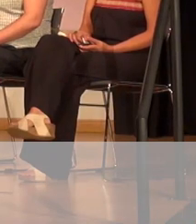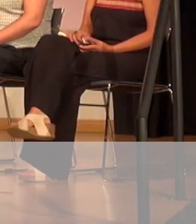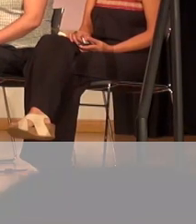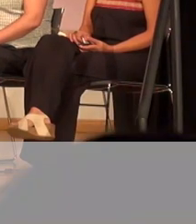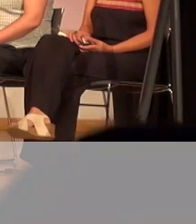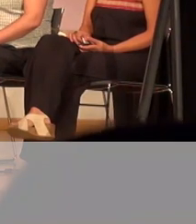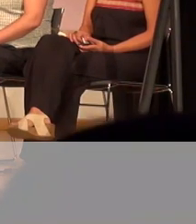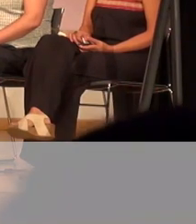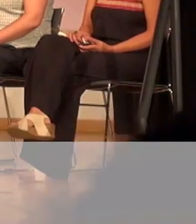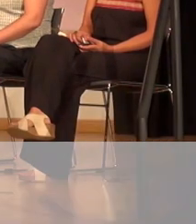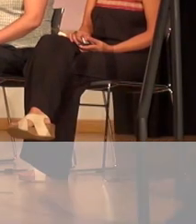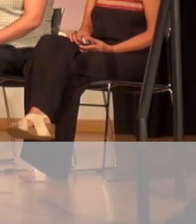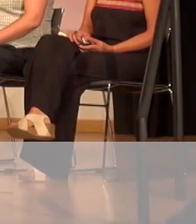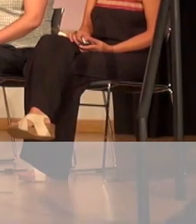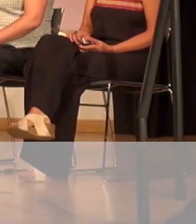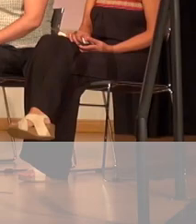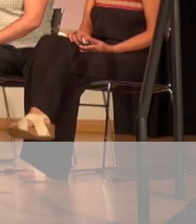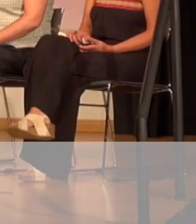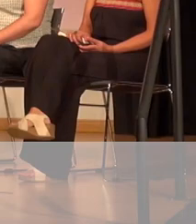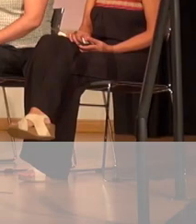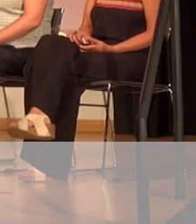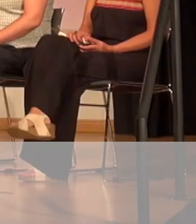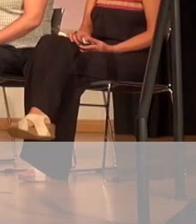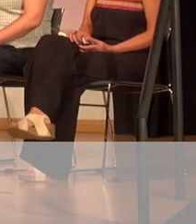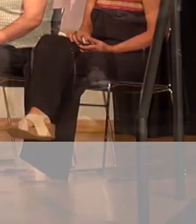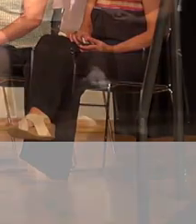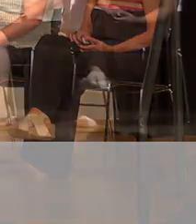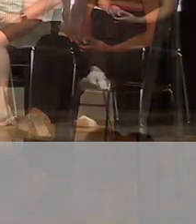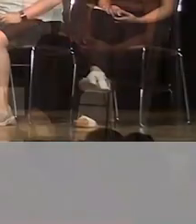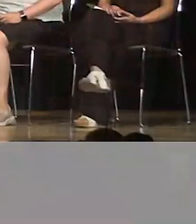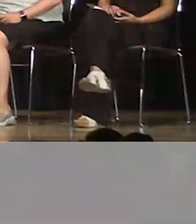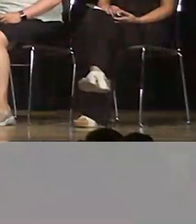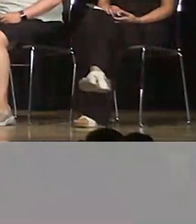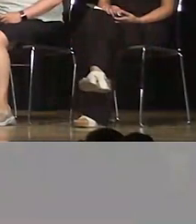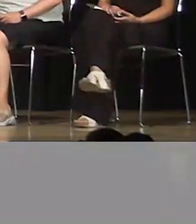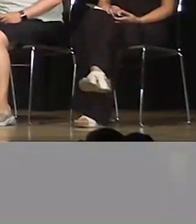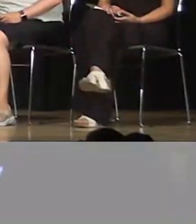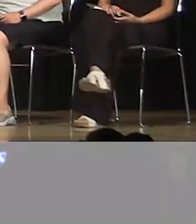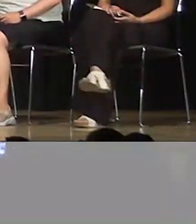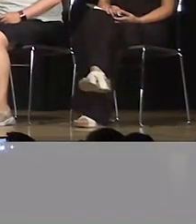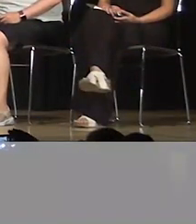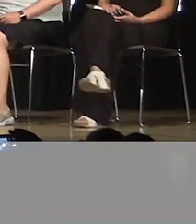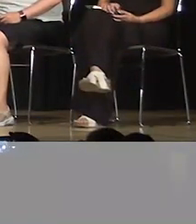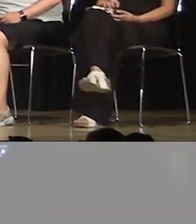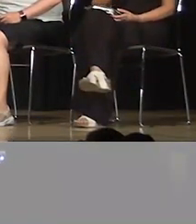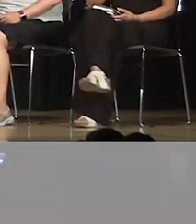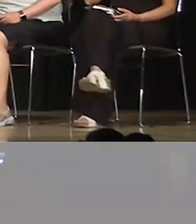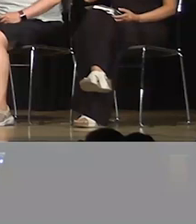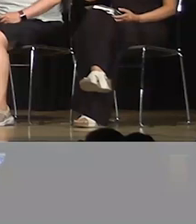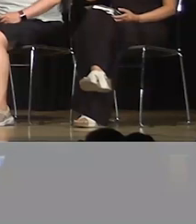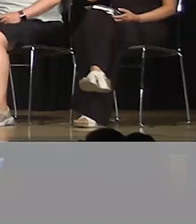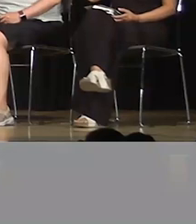supuesto. Aquí a mi lado tengo a Fernando Delgado, director de producción del Centro Dramático Nacional.